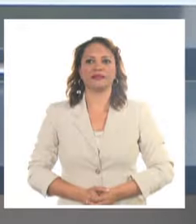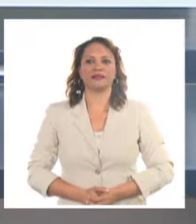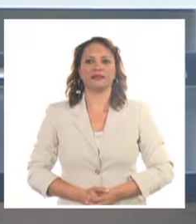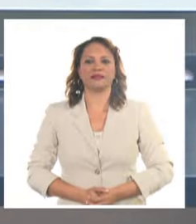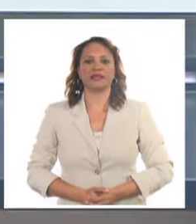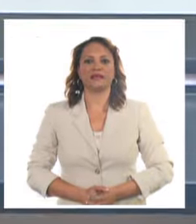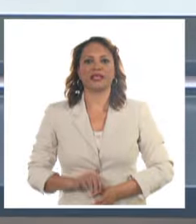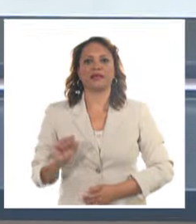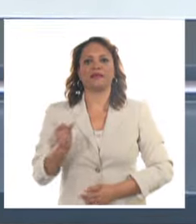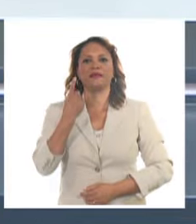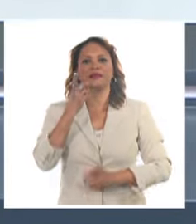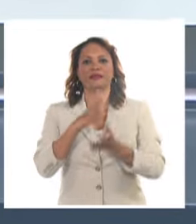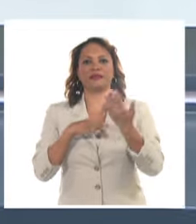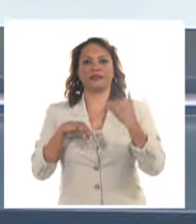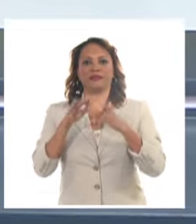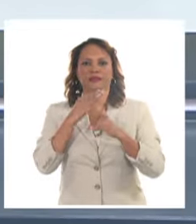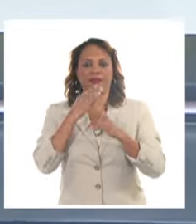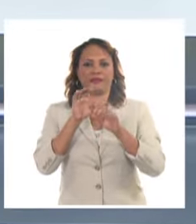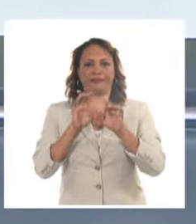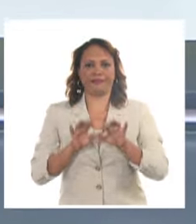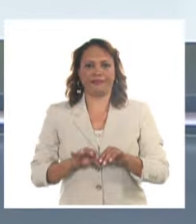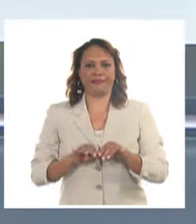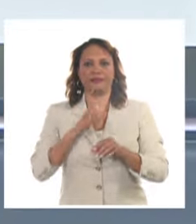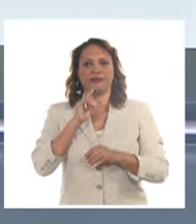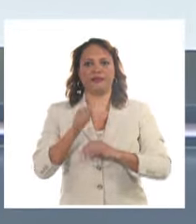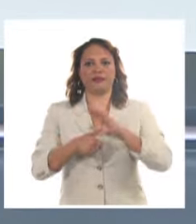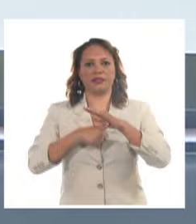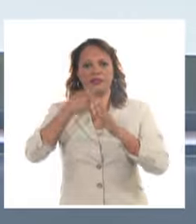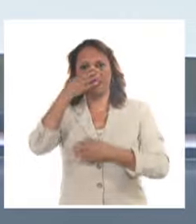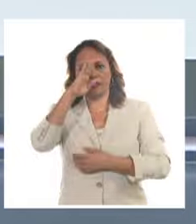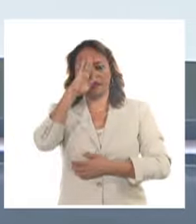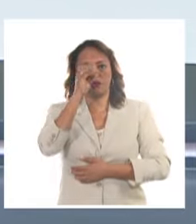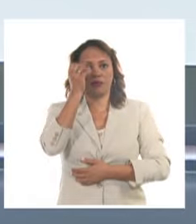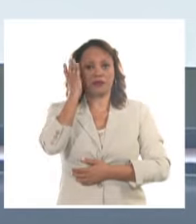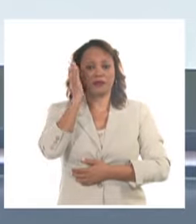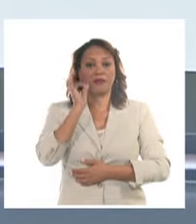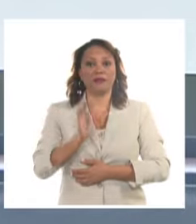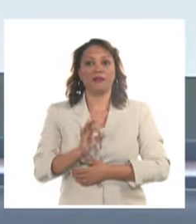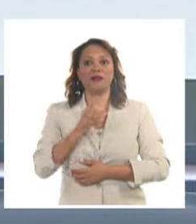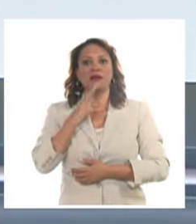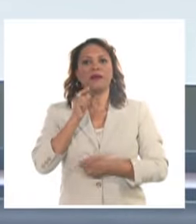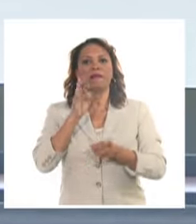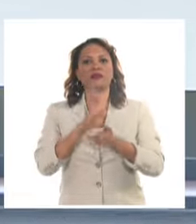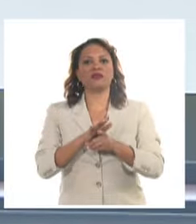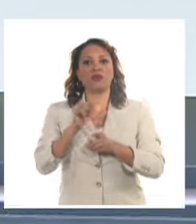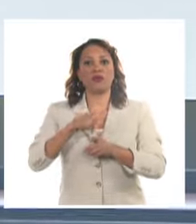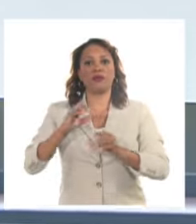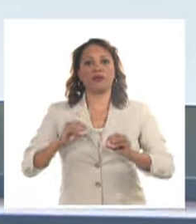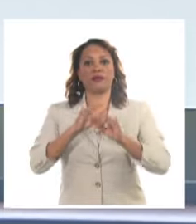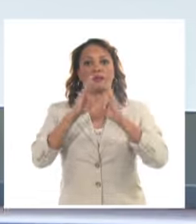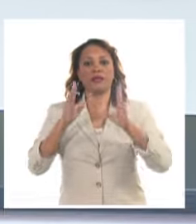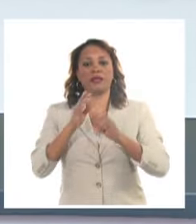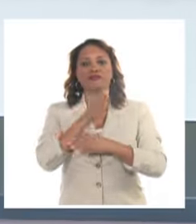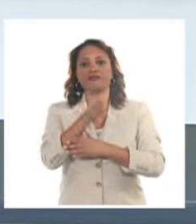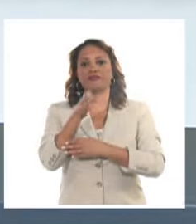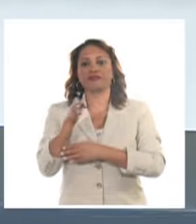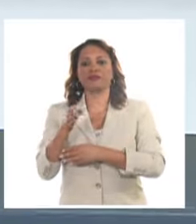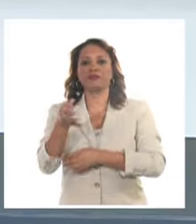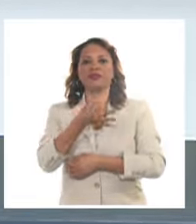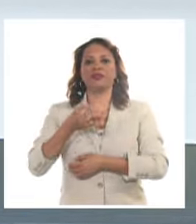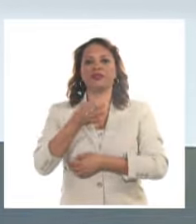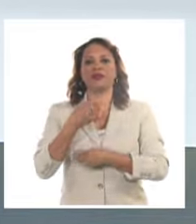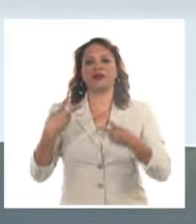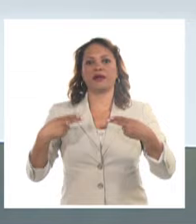el primer Secretario del comité central del partido y presidente cubano Miguel Díaz canel Bermúdez inició esta mañana una visita al municipio de Cárdenas en